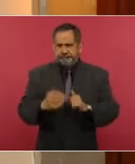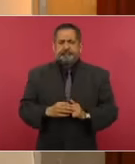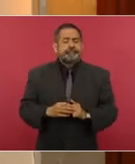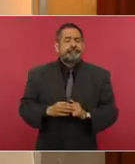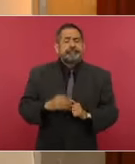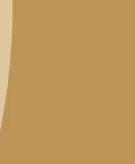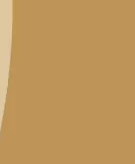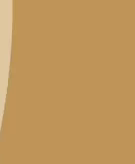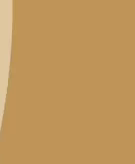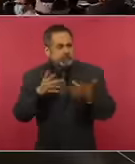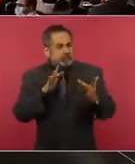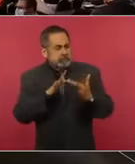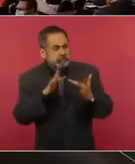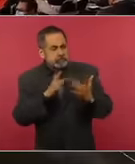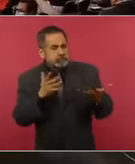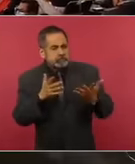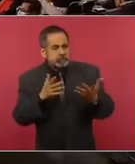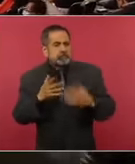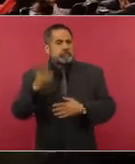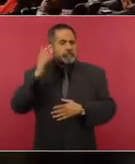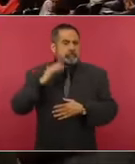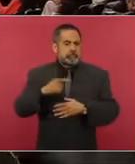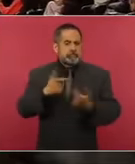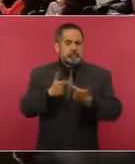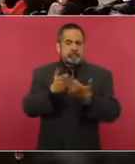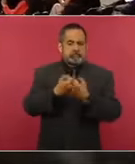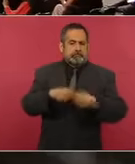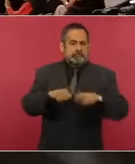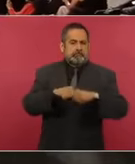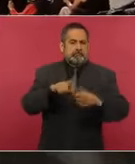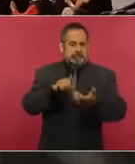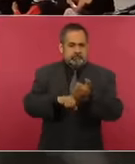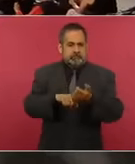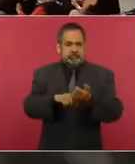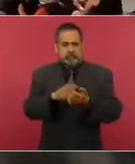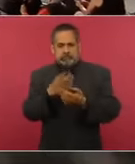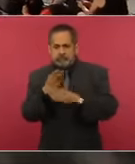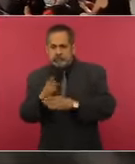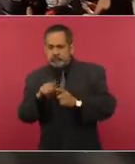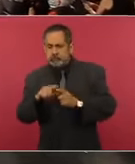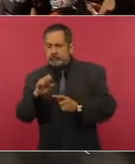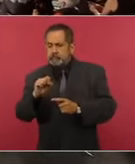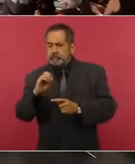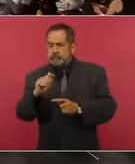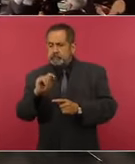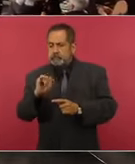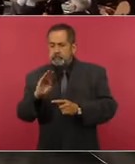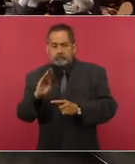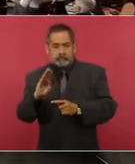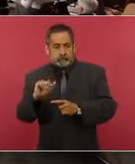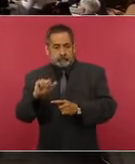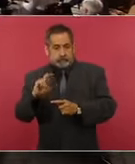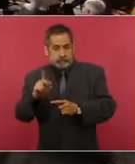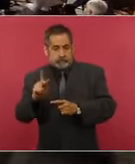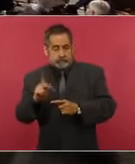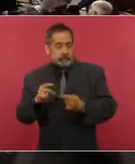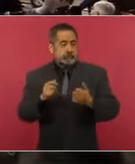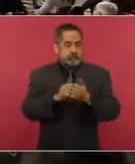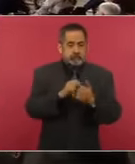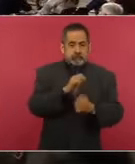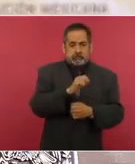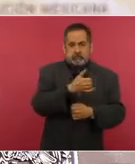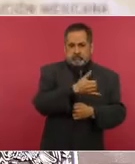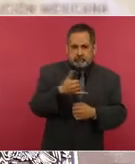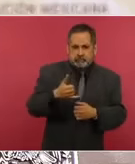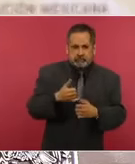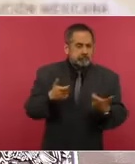de centros históricos. El director general del Infonavit, Carlos Martínez Velázquez, reportó que más de 2.9 millones